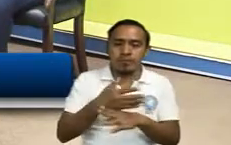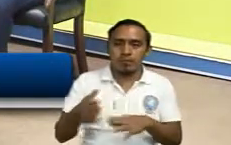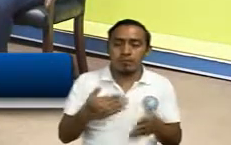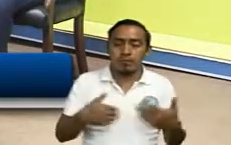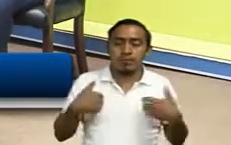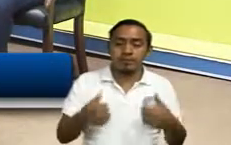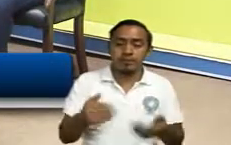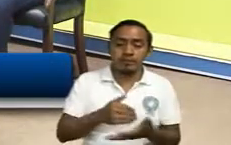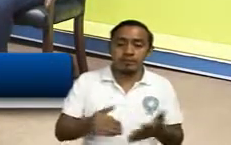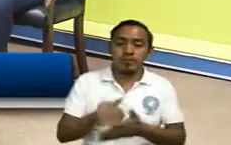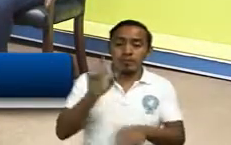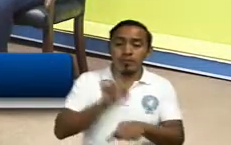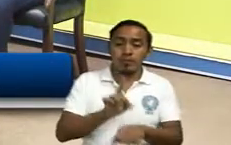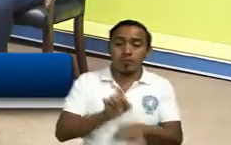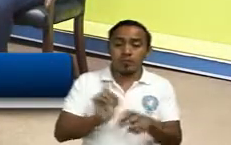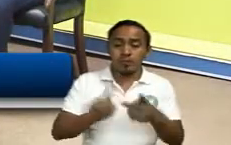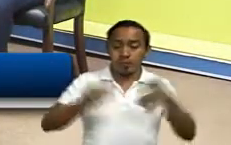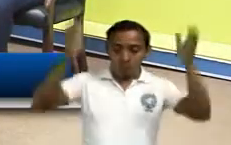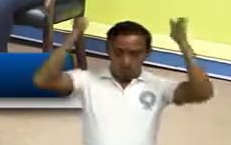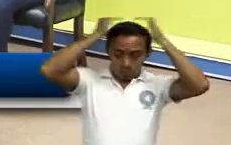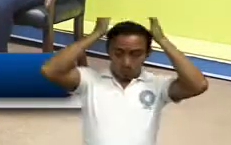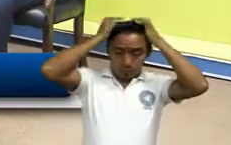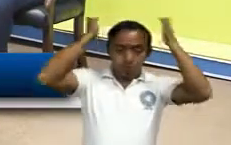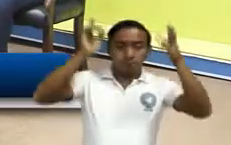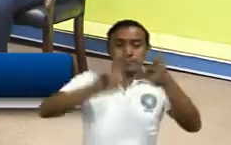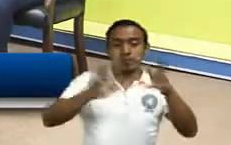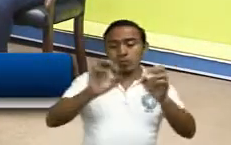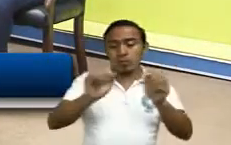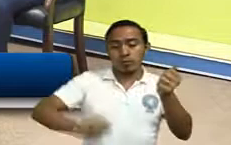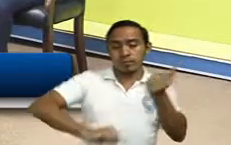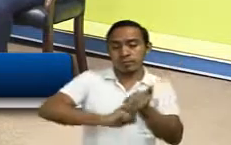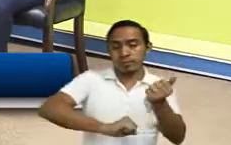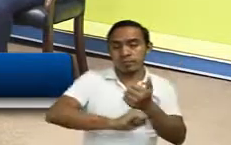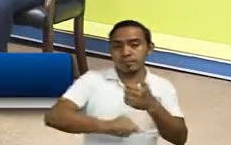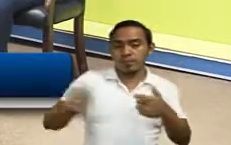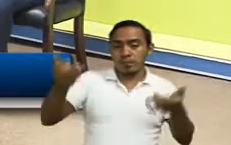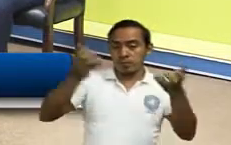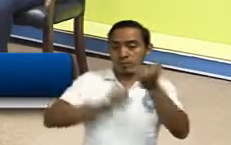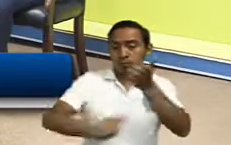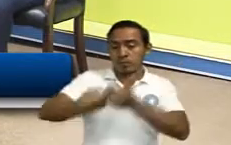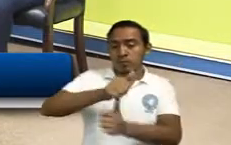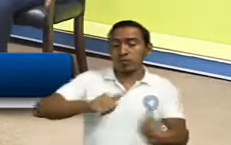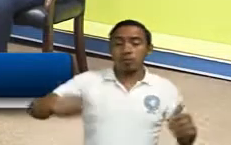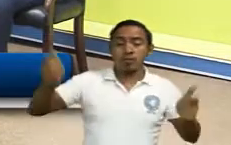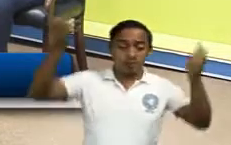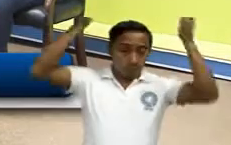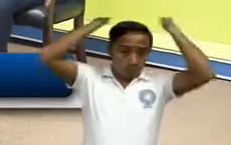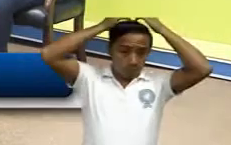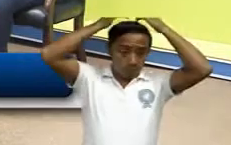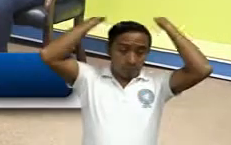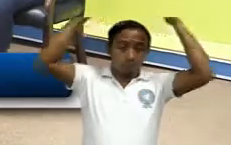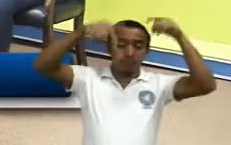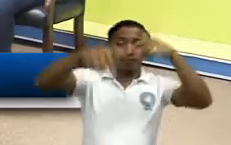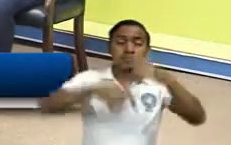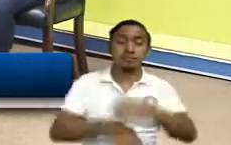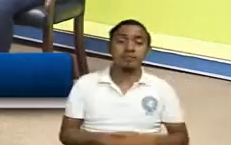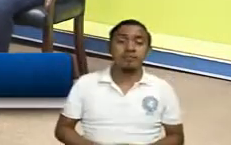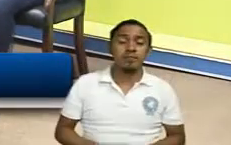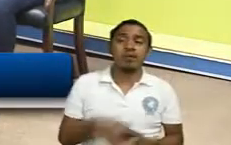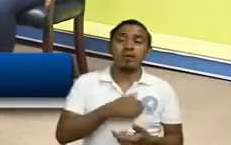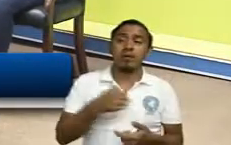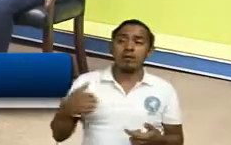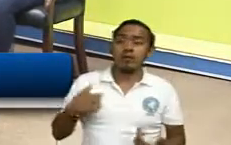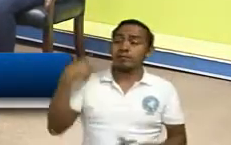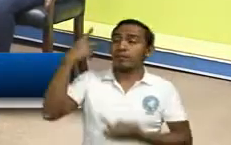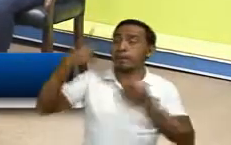médicos tenemos un médico, una enfermera o ya sea un auxiliar de enfermería. Entonces, dentro de estos recursos, realizan